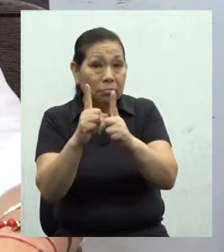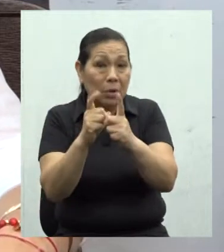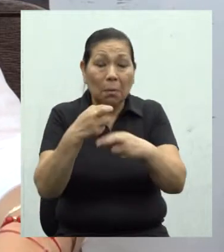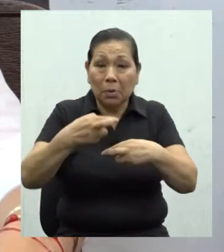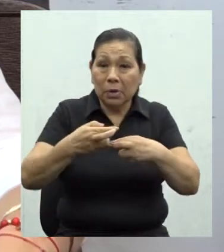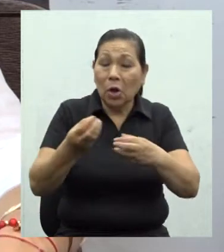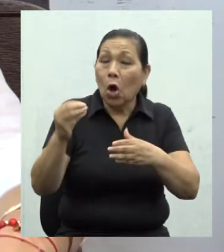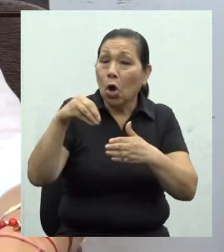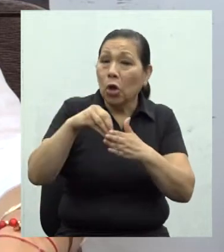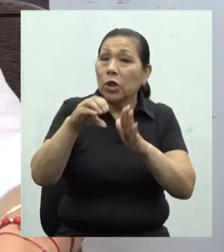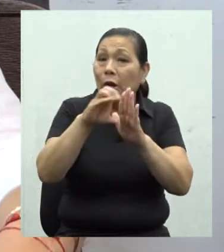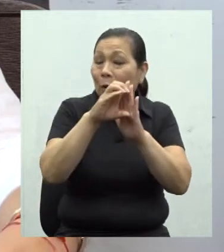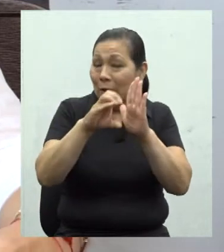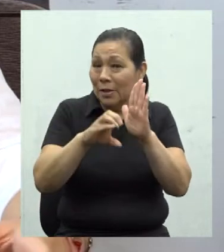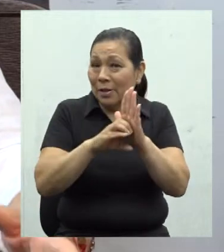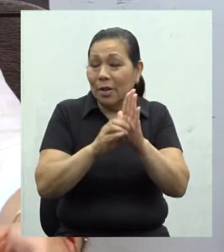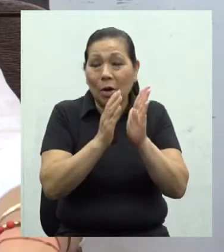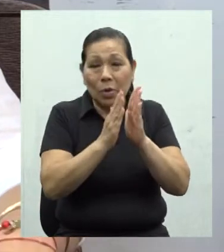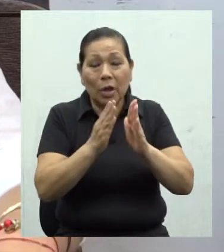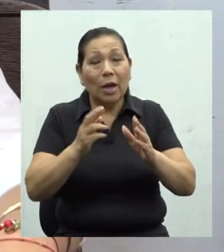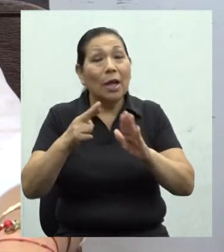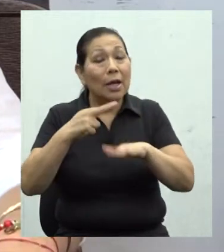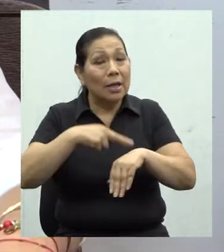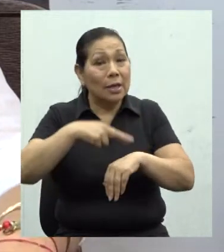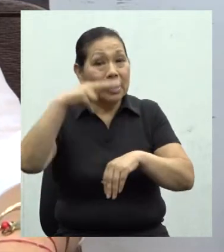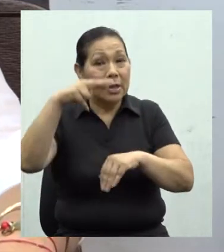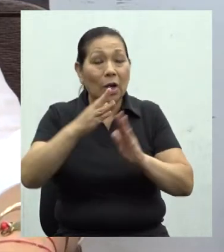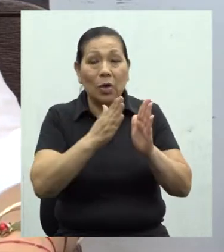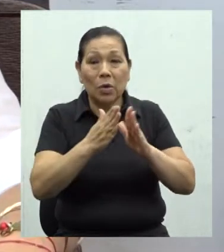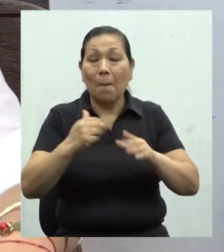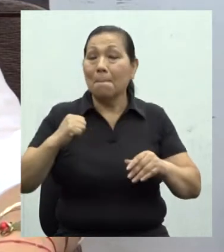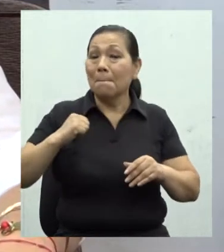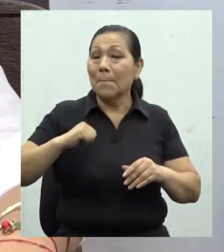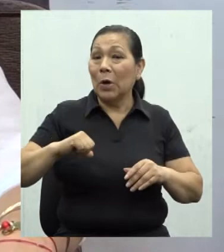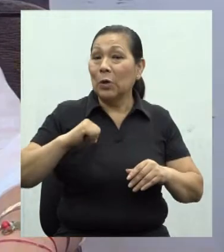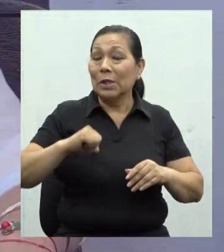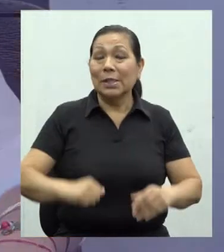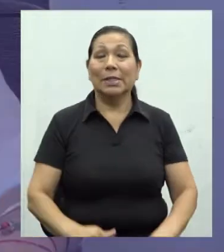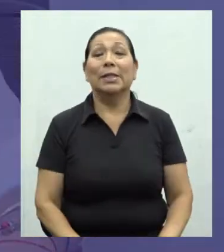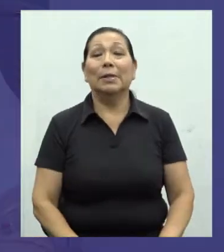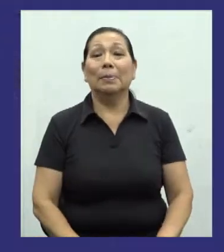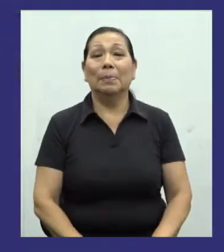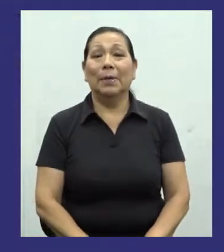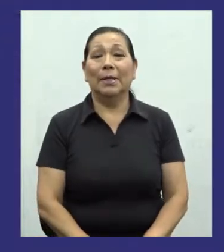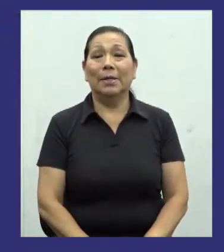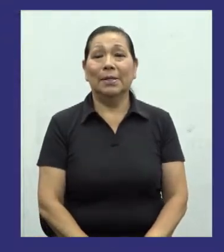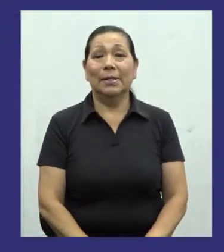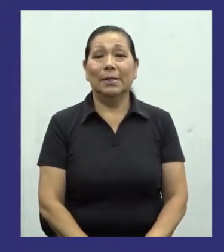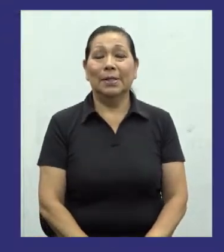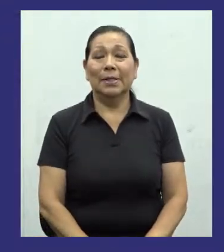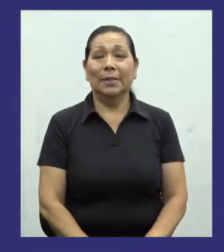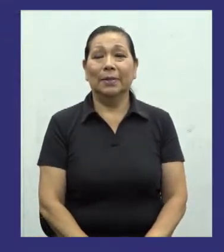un proceso de inconstitucionalidad las ordenanzas regionales y las ordenanzas municipales.